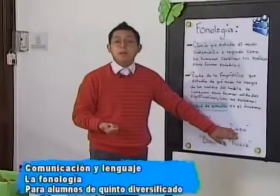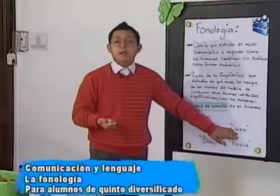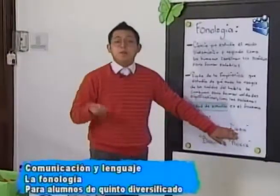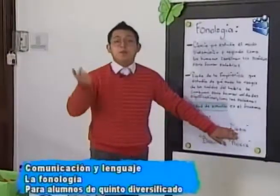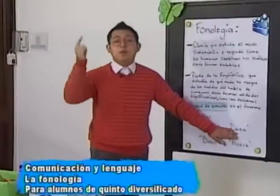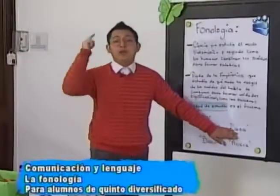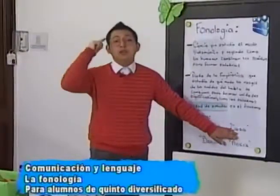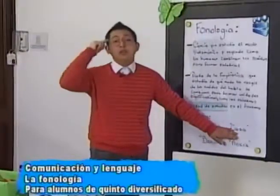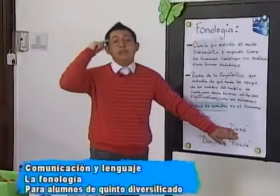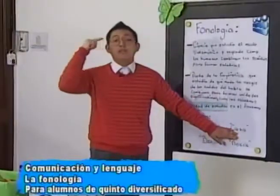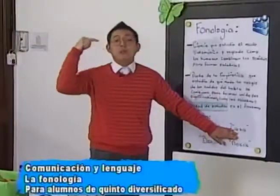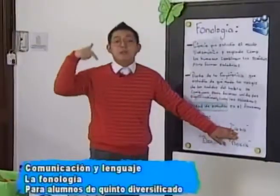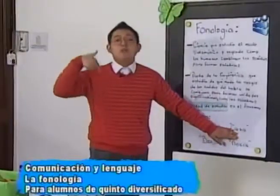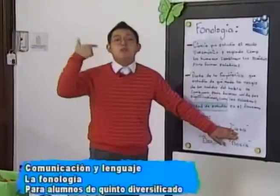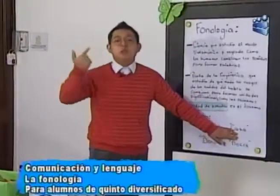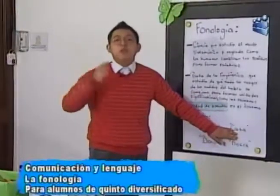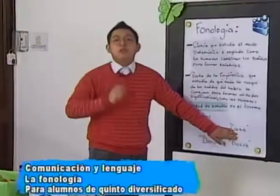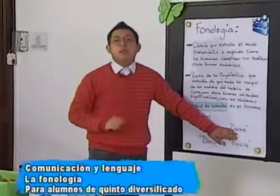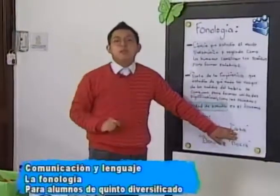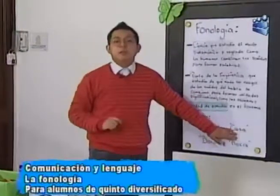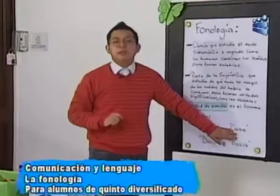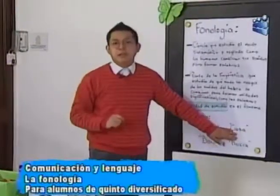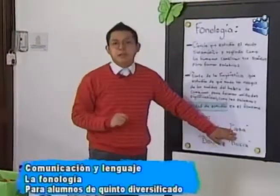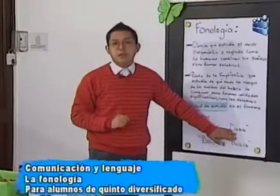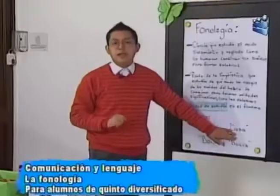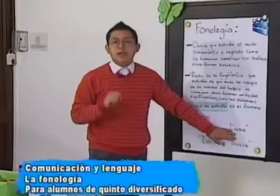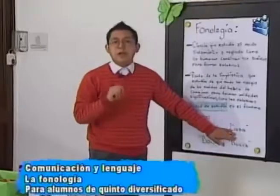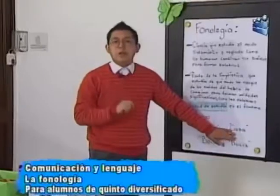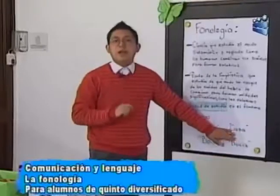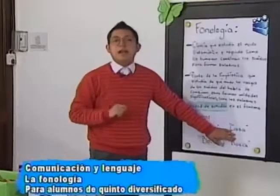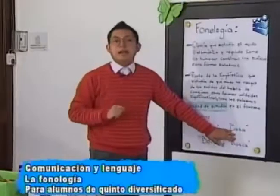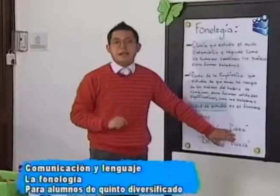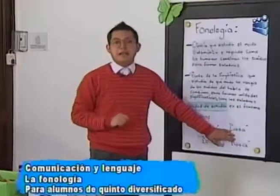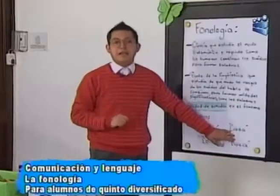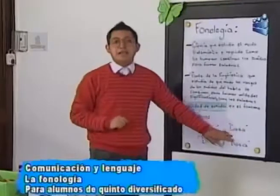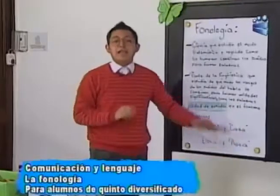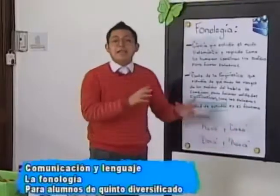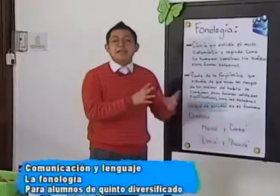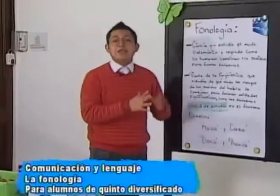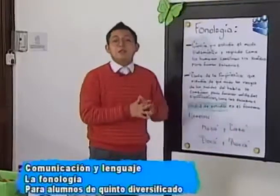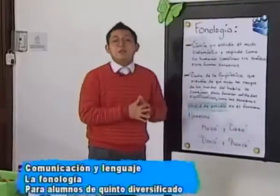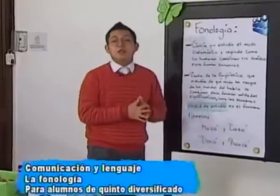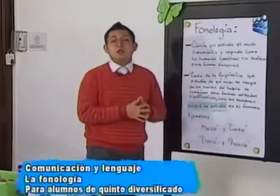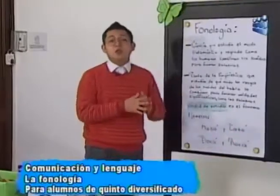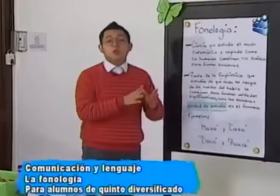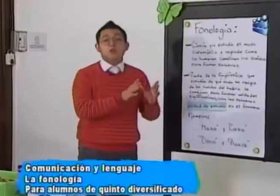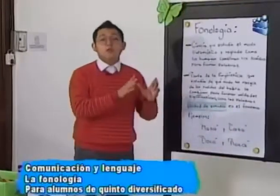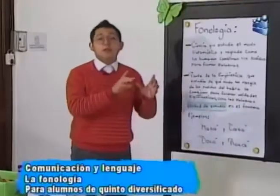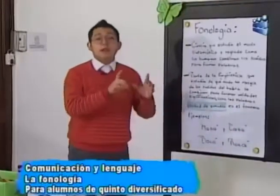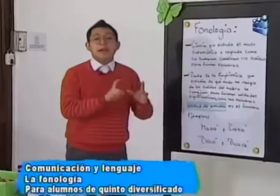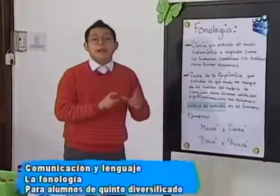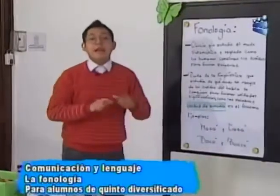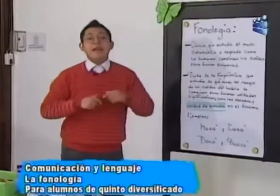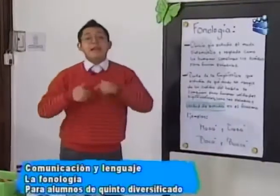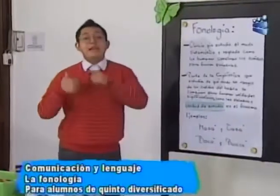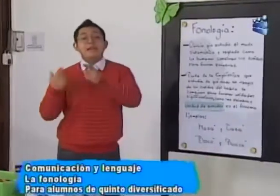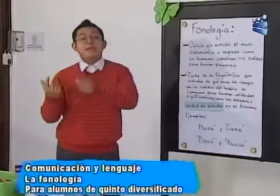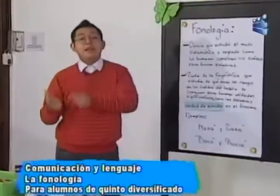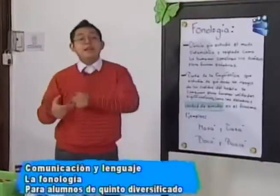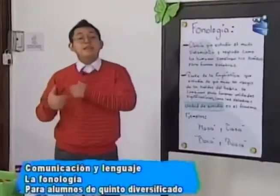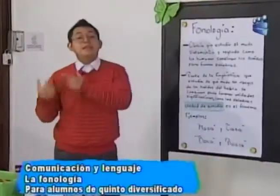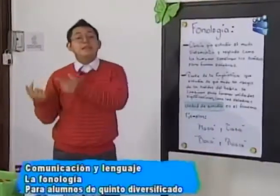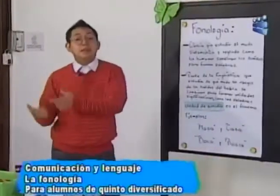lo cambié y por lo tanto en este momento todos estamos pensando en una casa. Y así es como nosotros lo podemos ver en